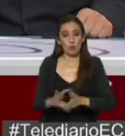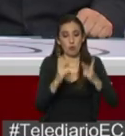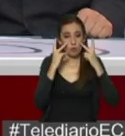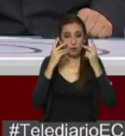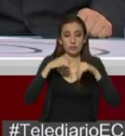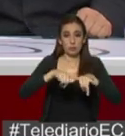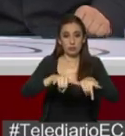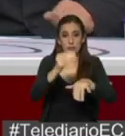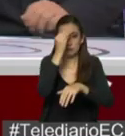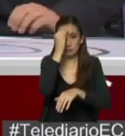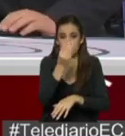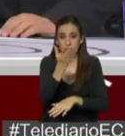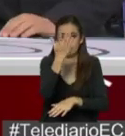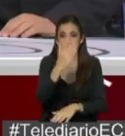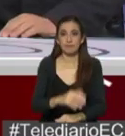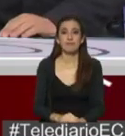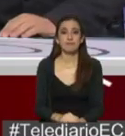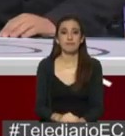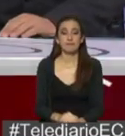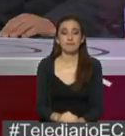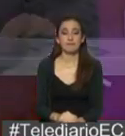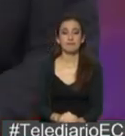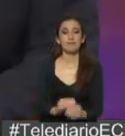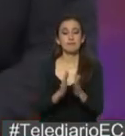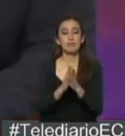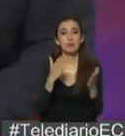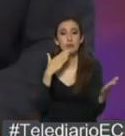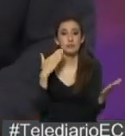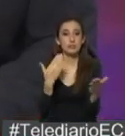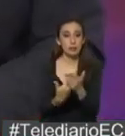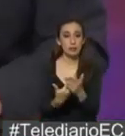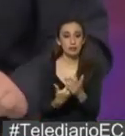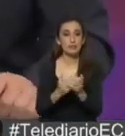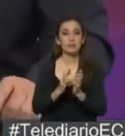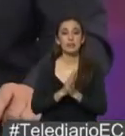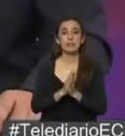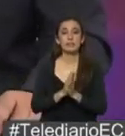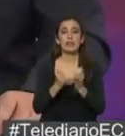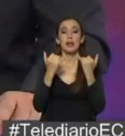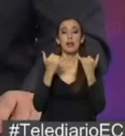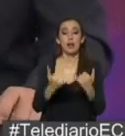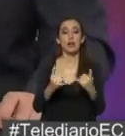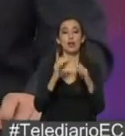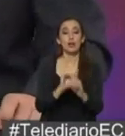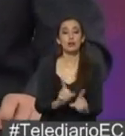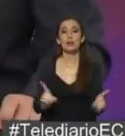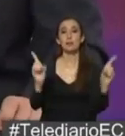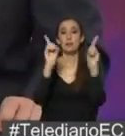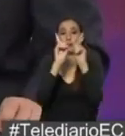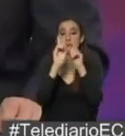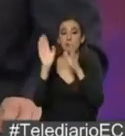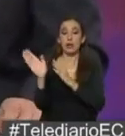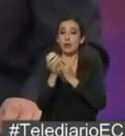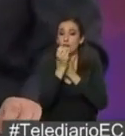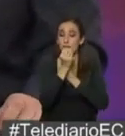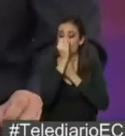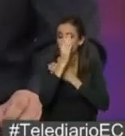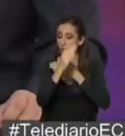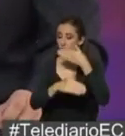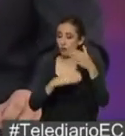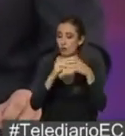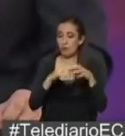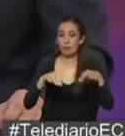Eduardo. Buenos días. Muy bien, muchísimas gracias, Olga, por esa información, esa actualización de la información que es